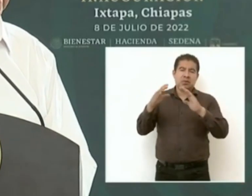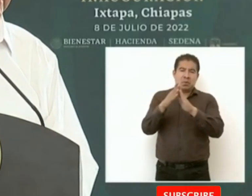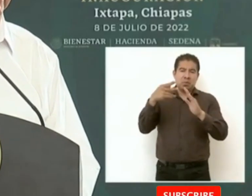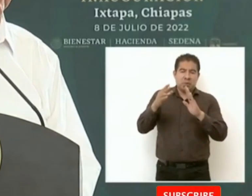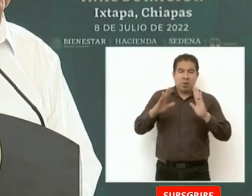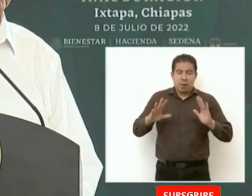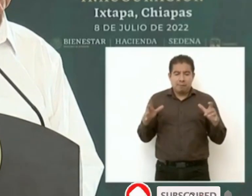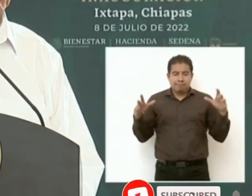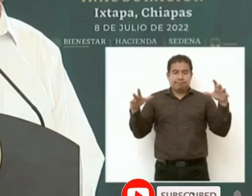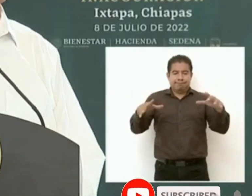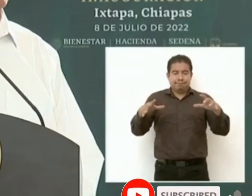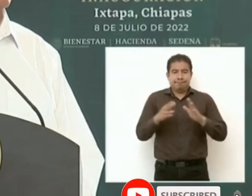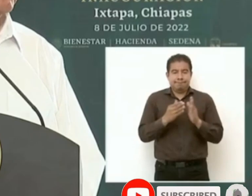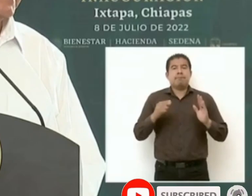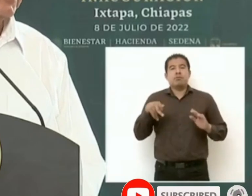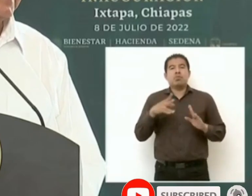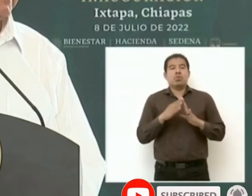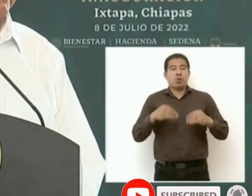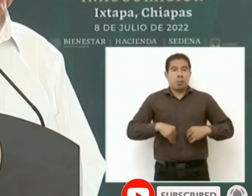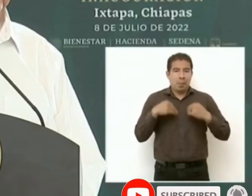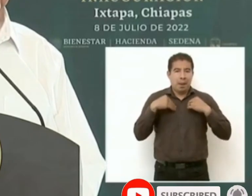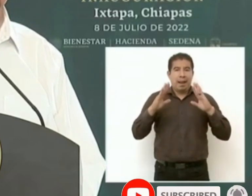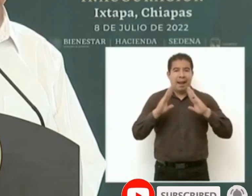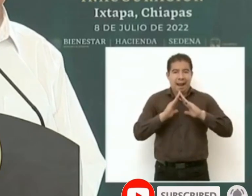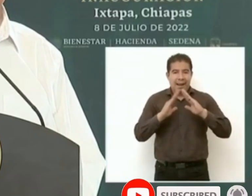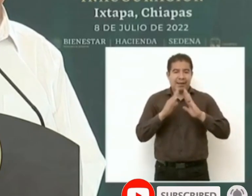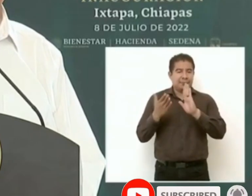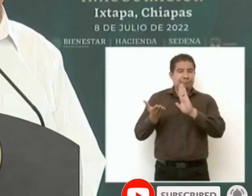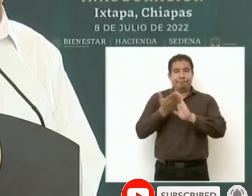sus cuarteles, sus unidades habitacionales.